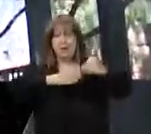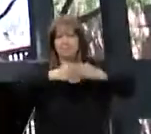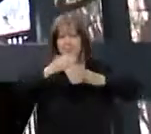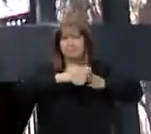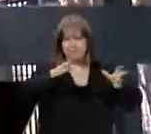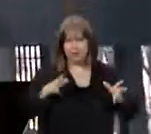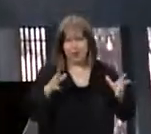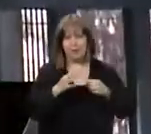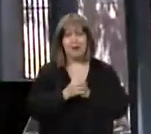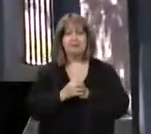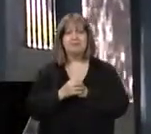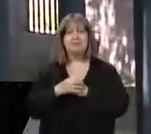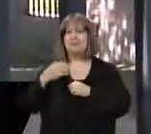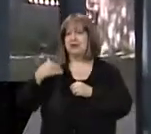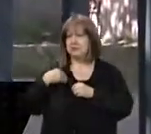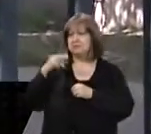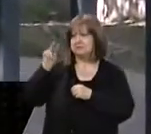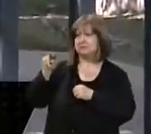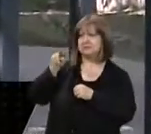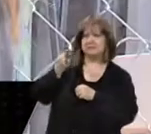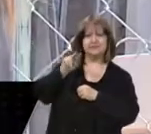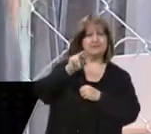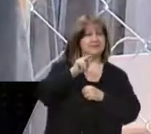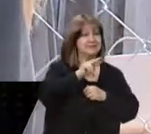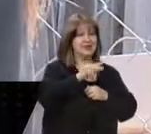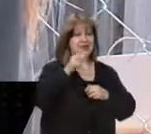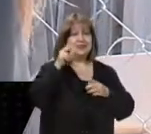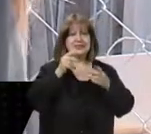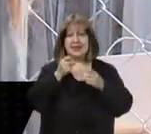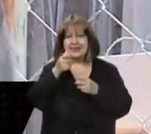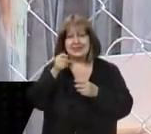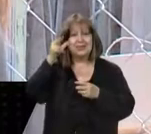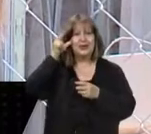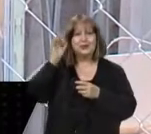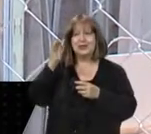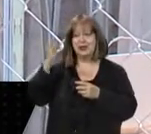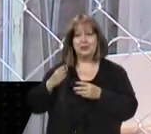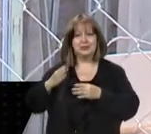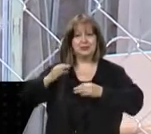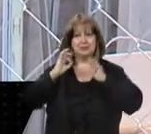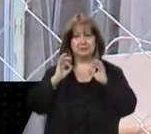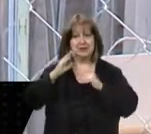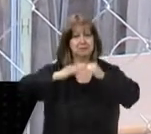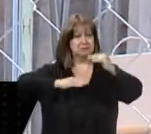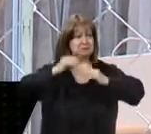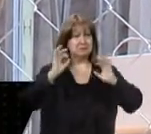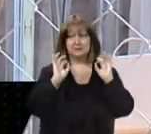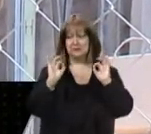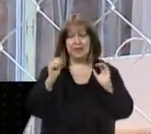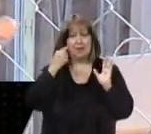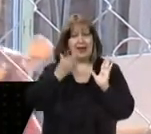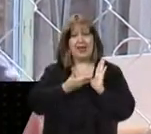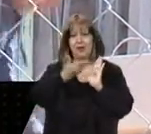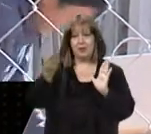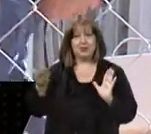Estamos acá en plena obra, avanzando a un 80% ya, así que, bueno, contentos de mostrarles a todos y a